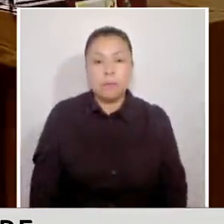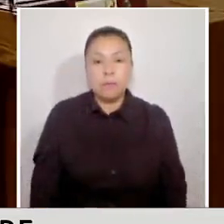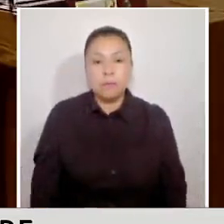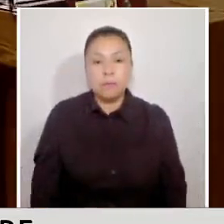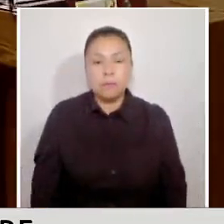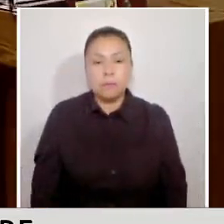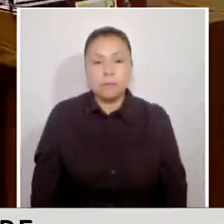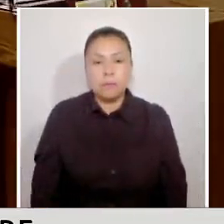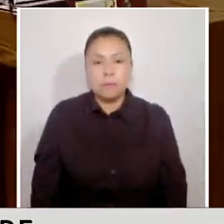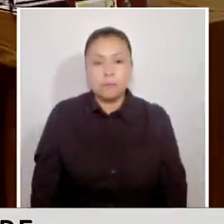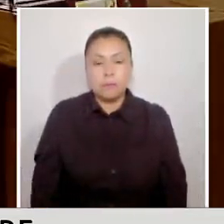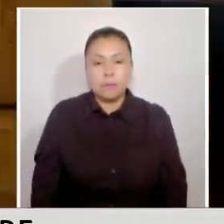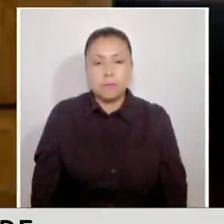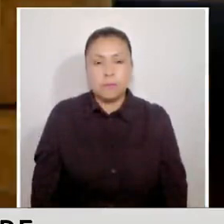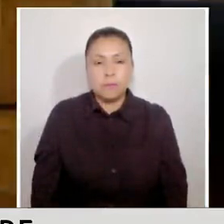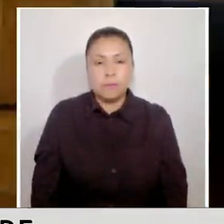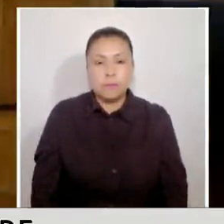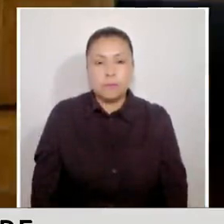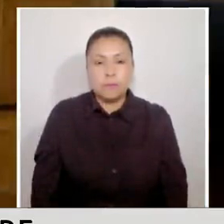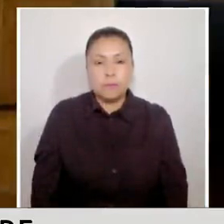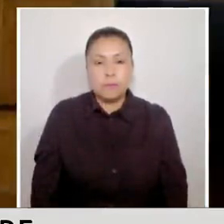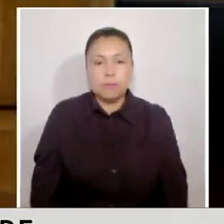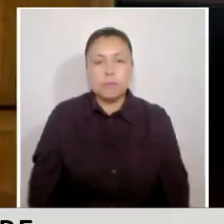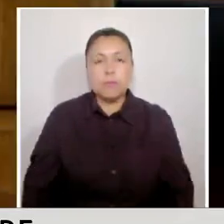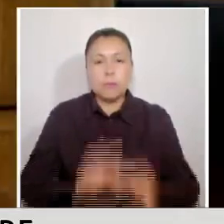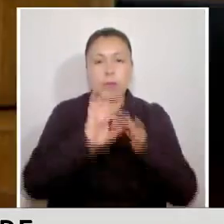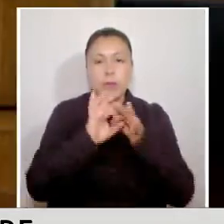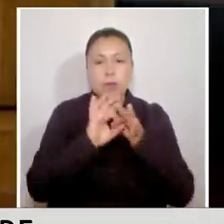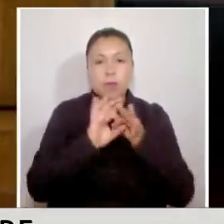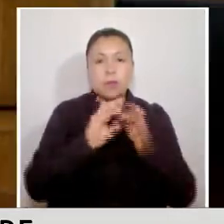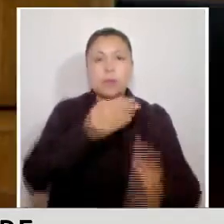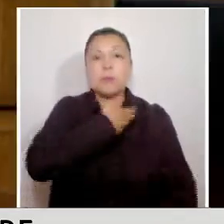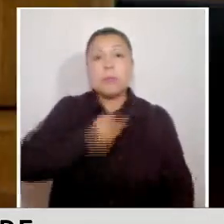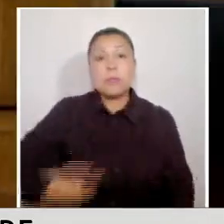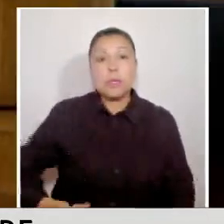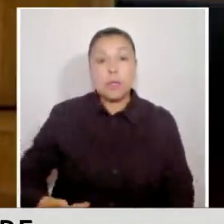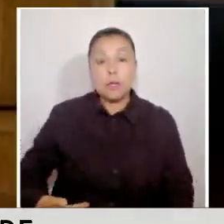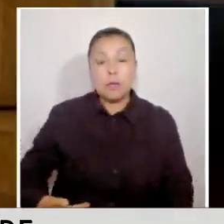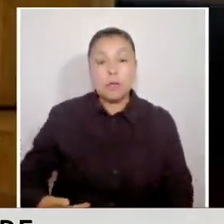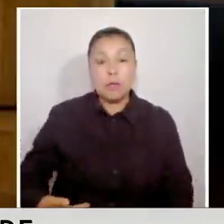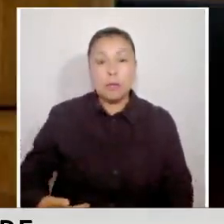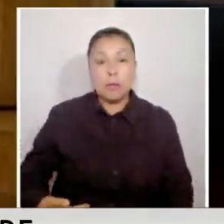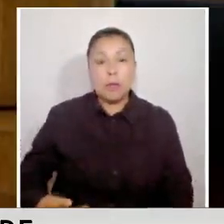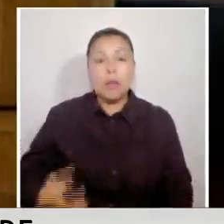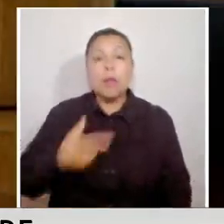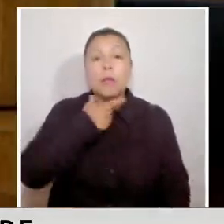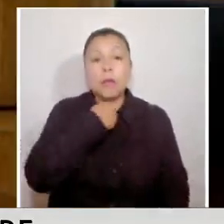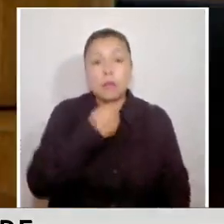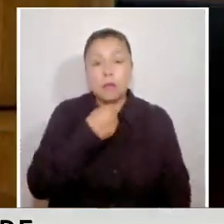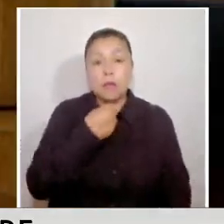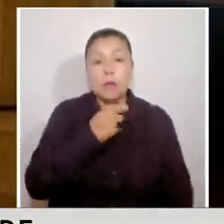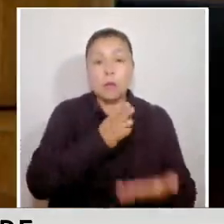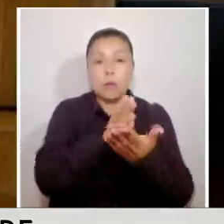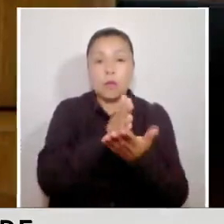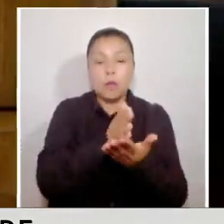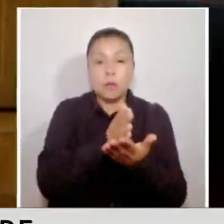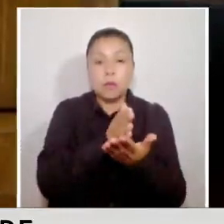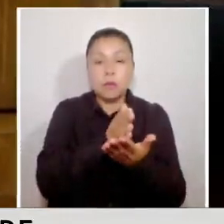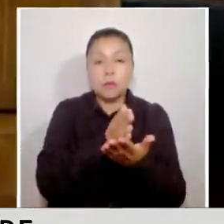concha Gracias presidenta quisiera partir